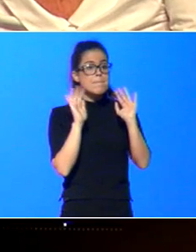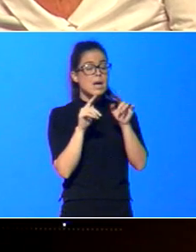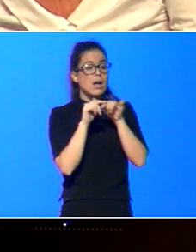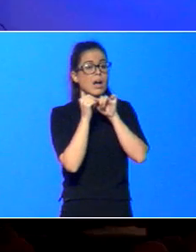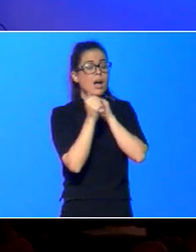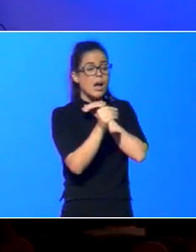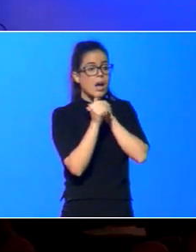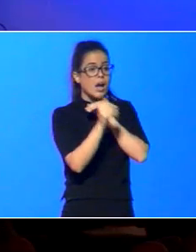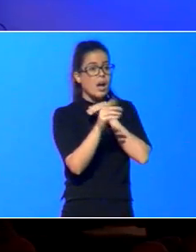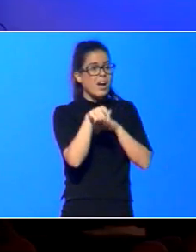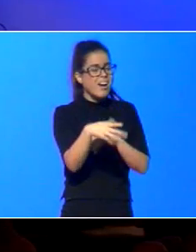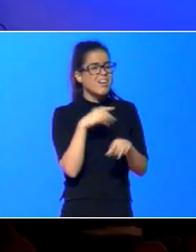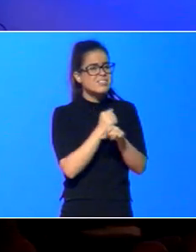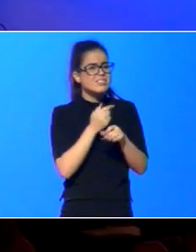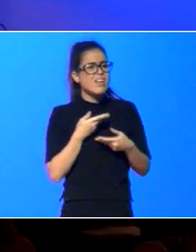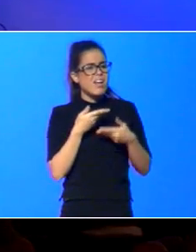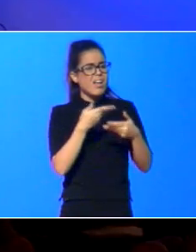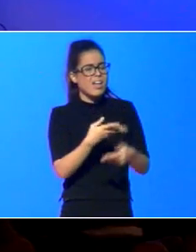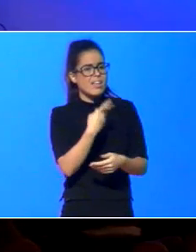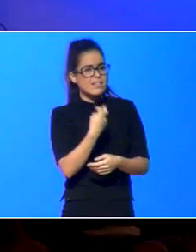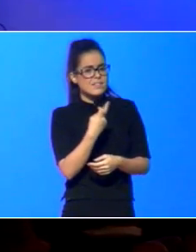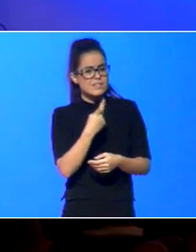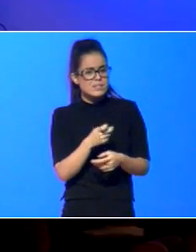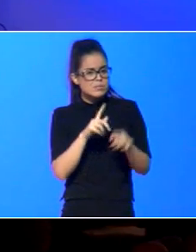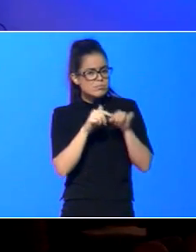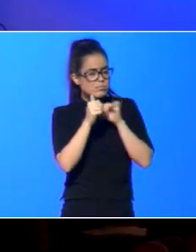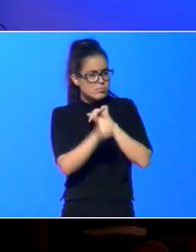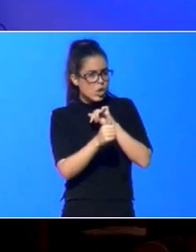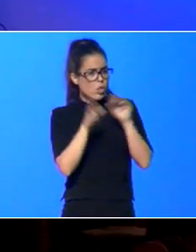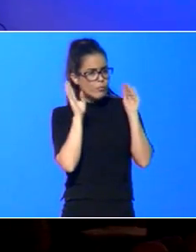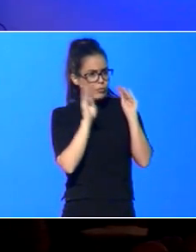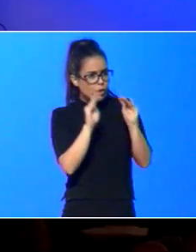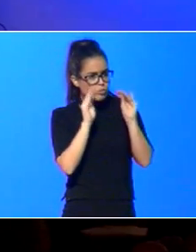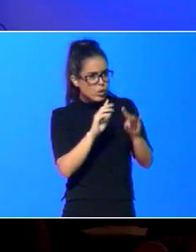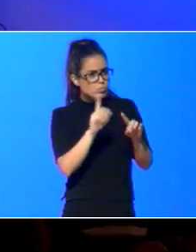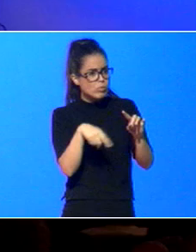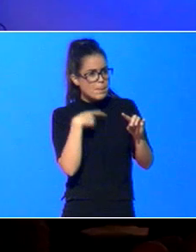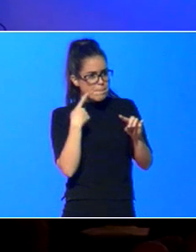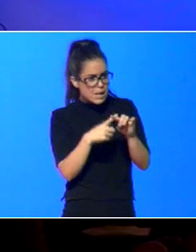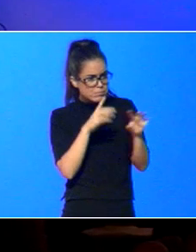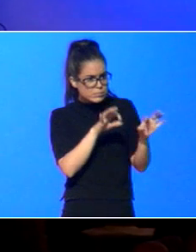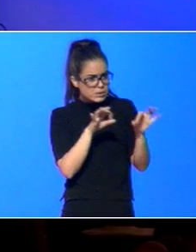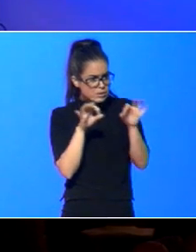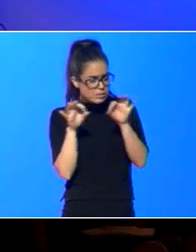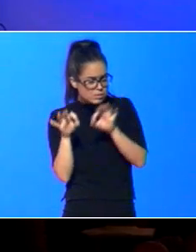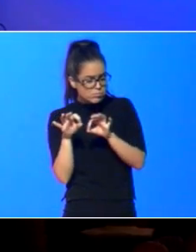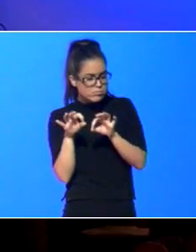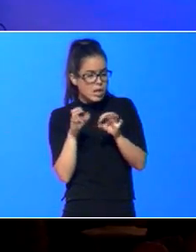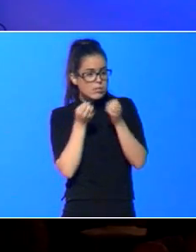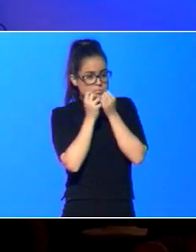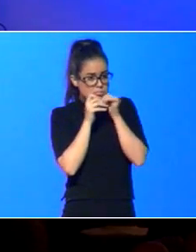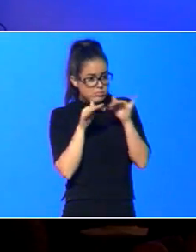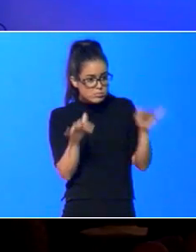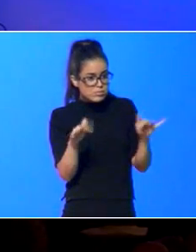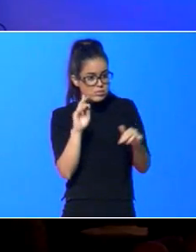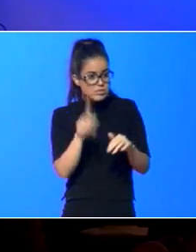banik laguntza bat eta horren inguruan egin zanik formakuntza eta prestakuntza eta horren zabalkunde bat, ez? Baina